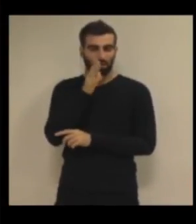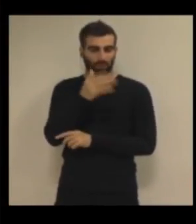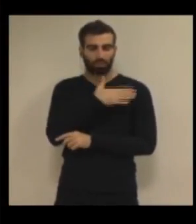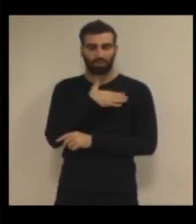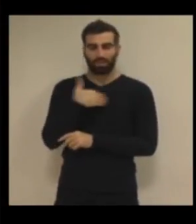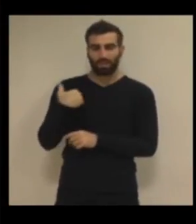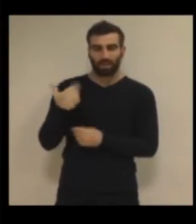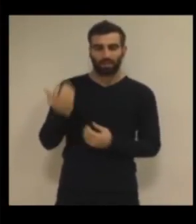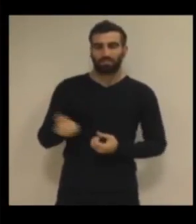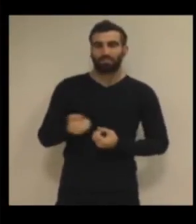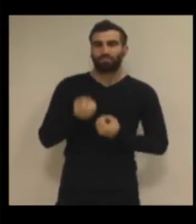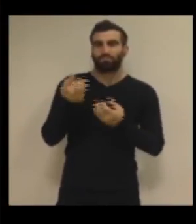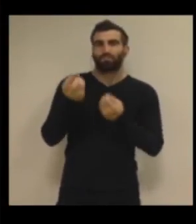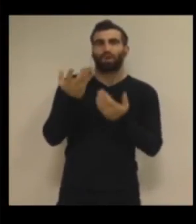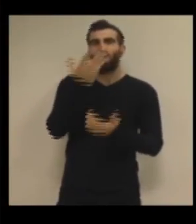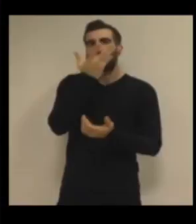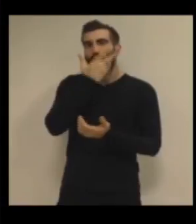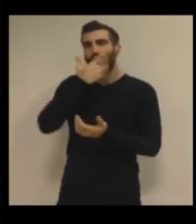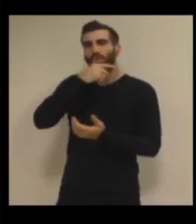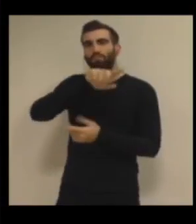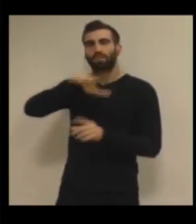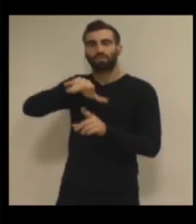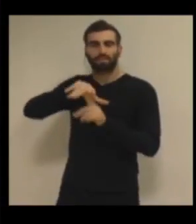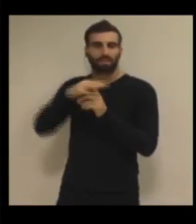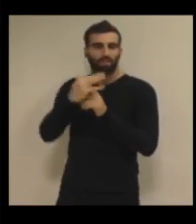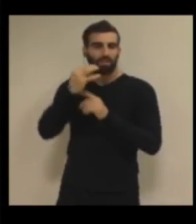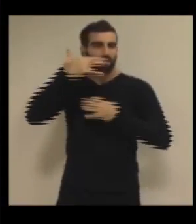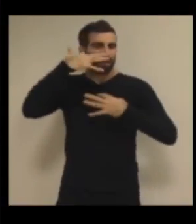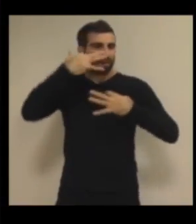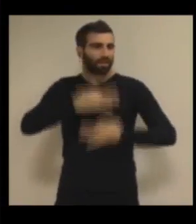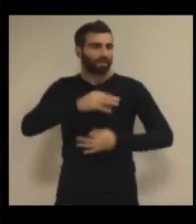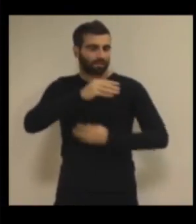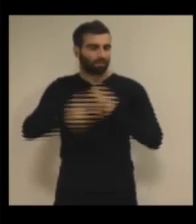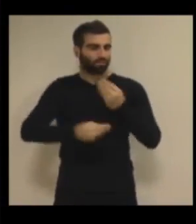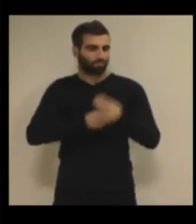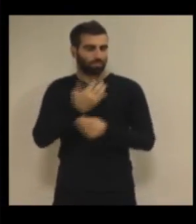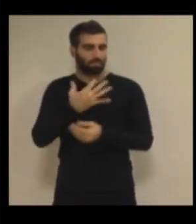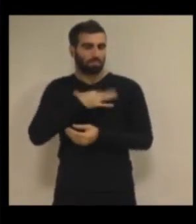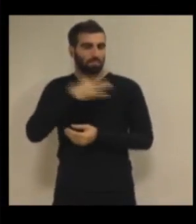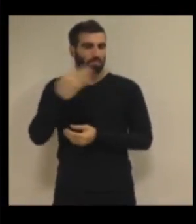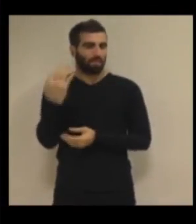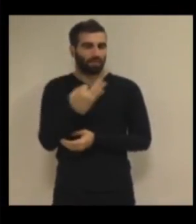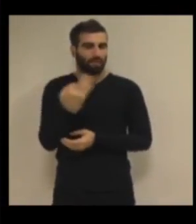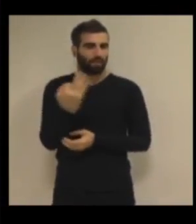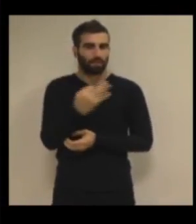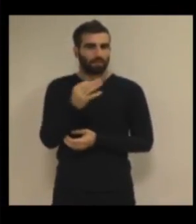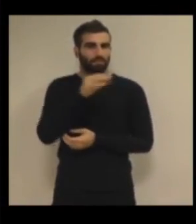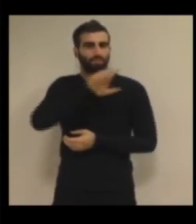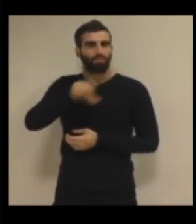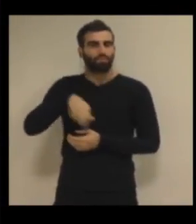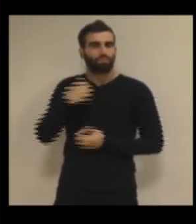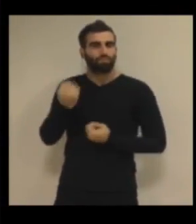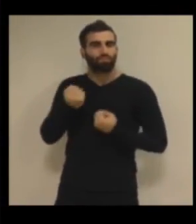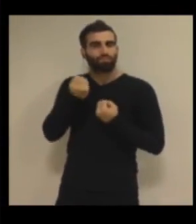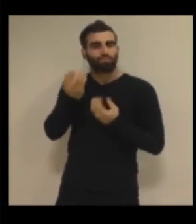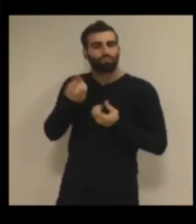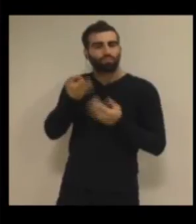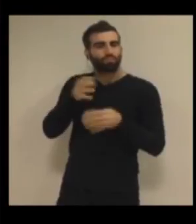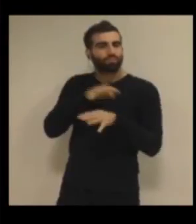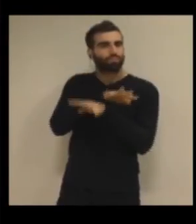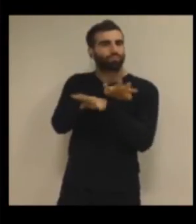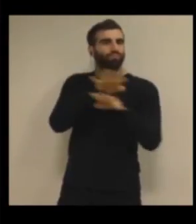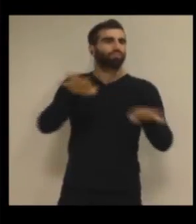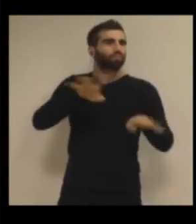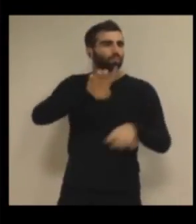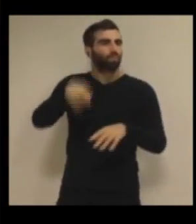un proyecto y una realidad que merece la pena ser usado, que hay que difundirlo, hay que comunicarlo, y hay que, a través de múltiples medios, lo